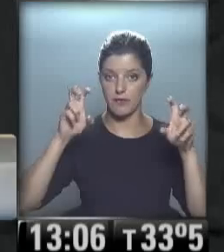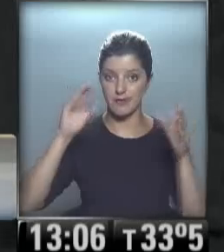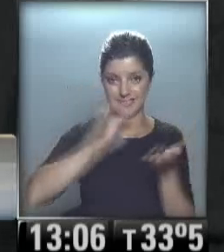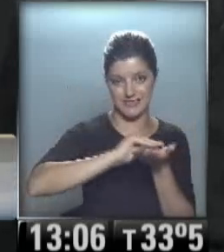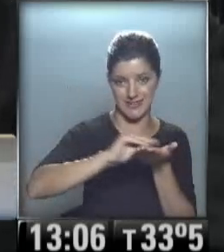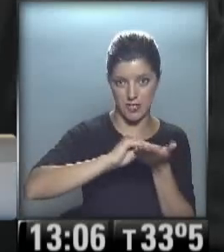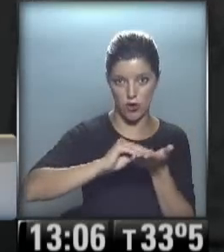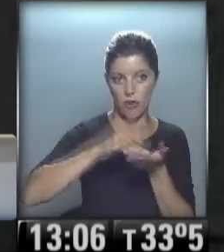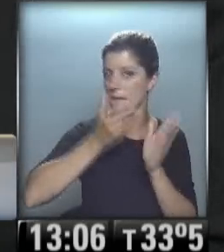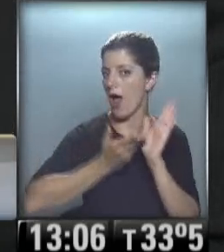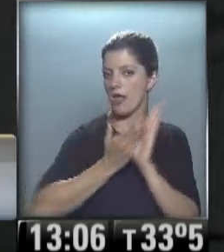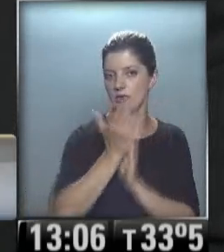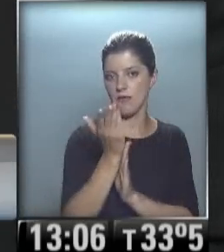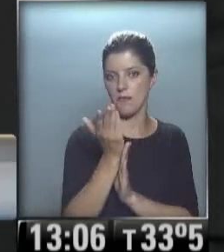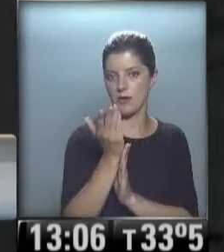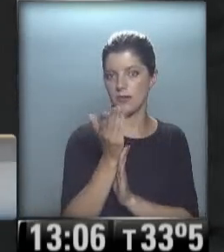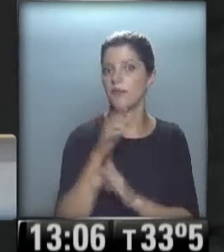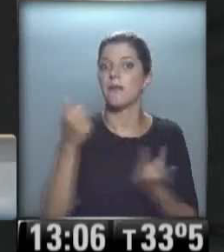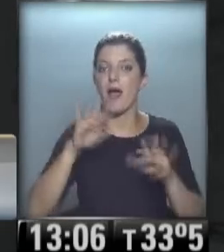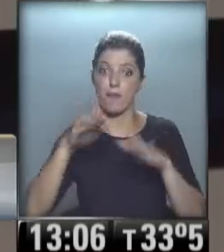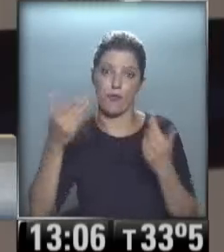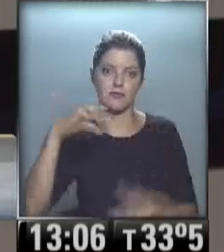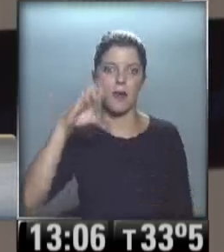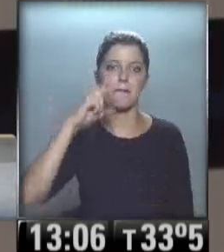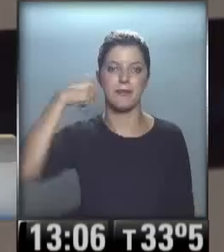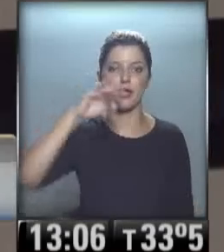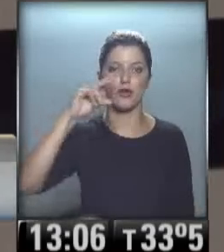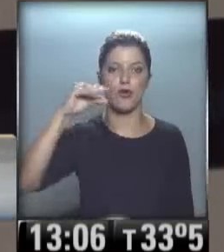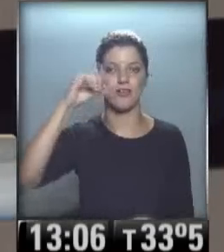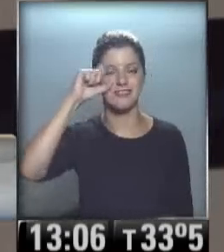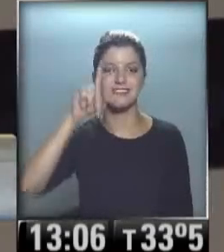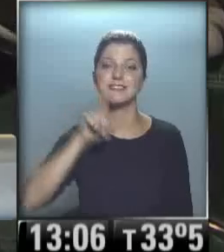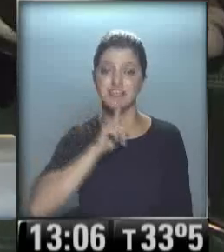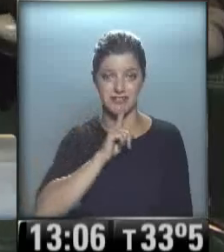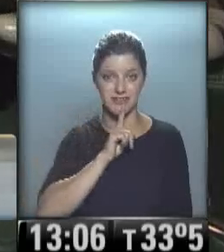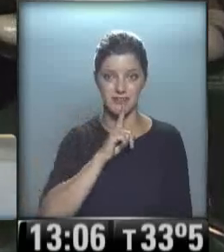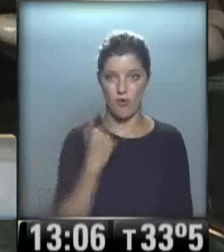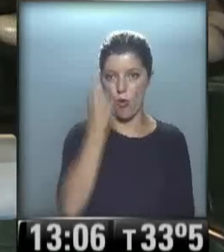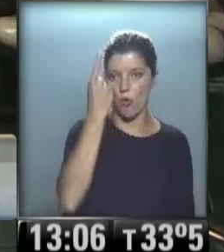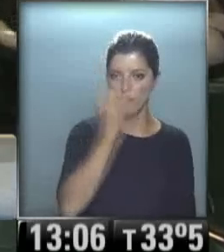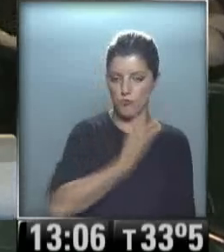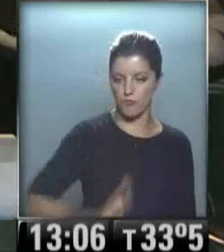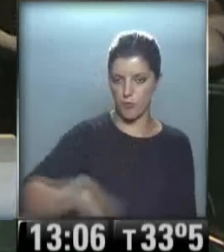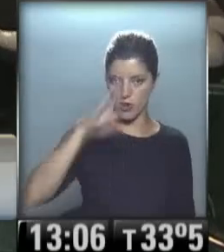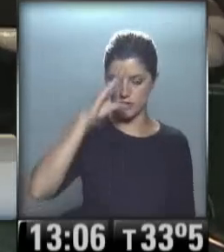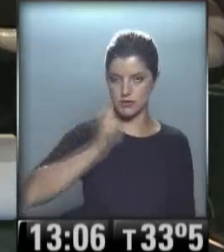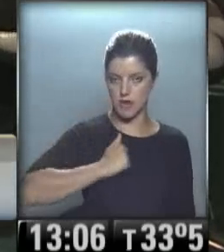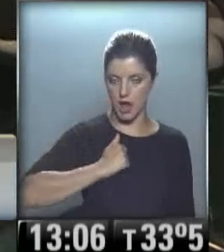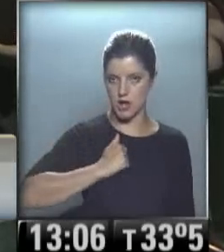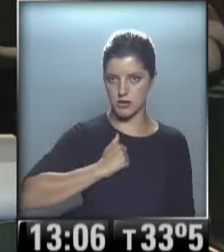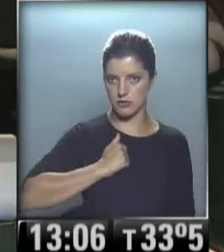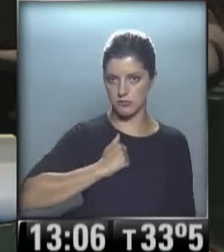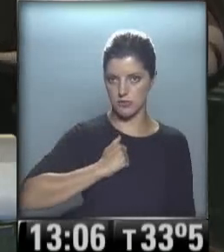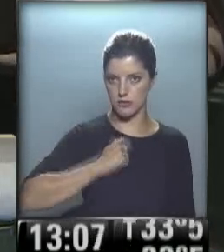senador vitalicio para para Pin Pin este nada menos que que el dictador que se desplazaba